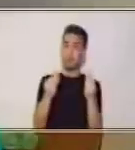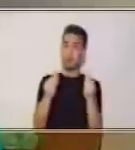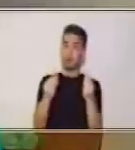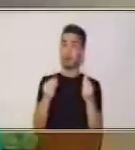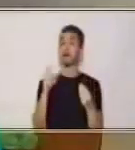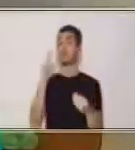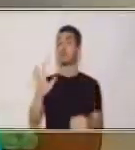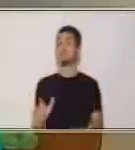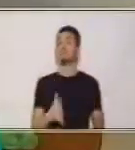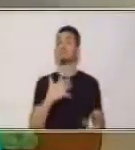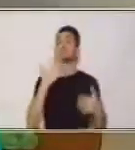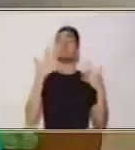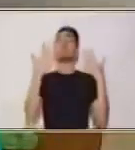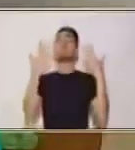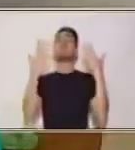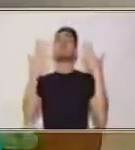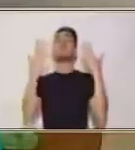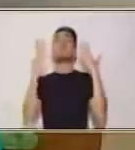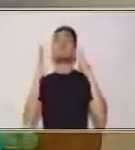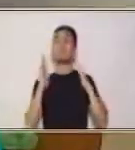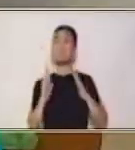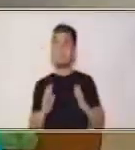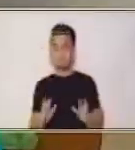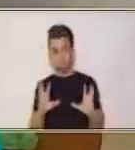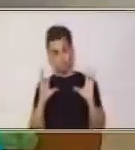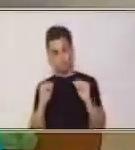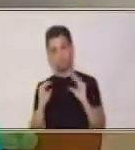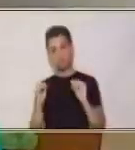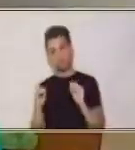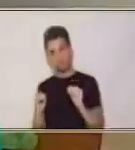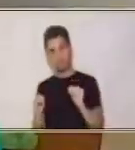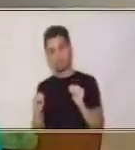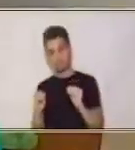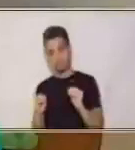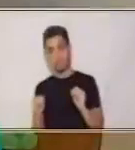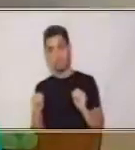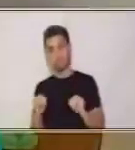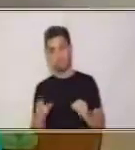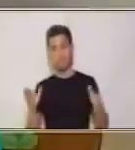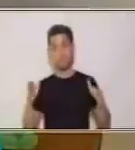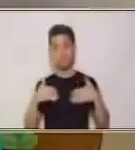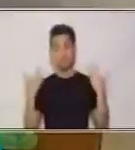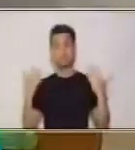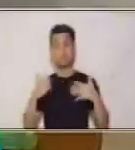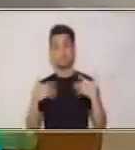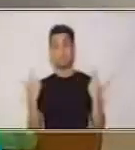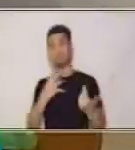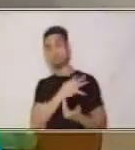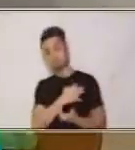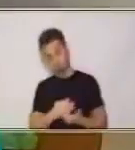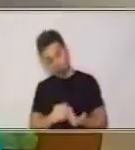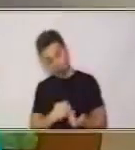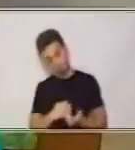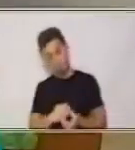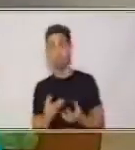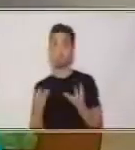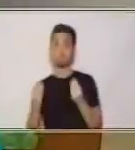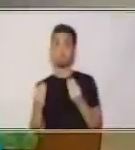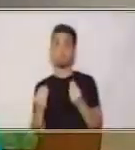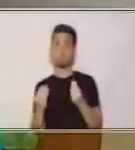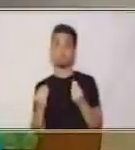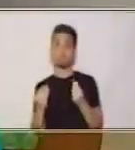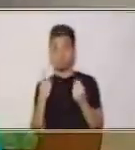respira hondo, vamos a hablarlo. A alegría, tristeza, miedo,